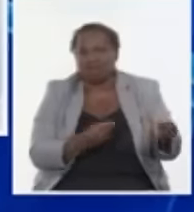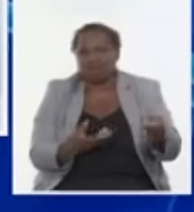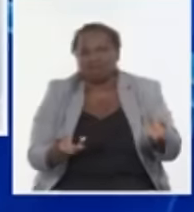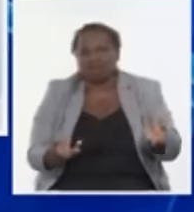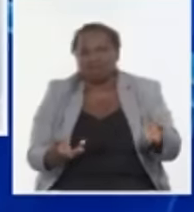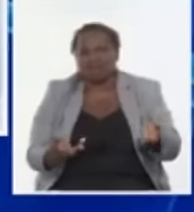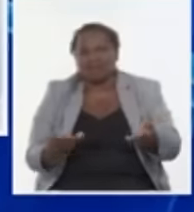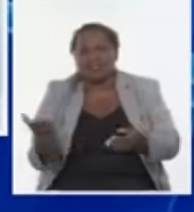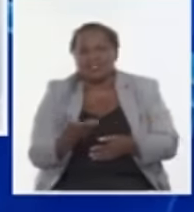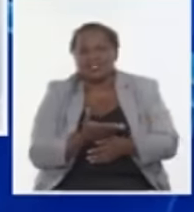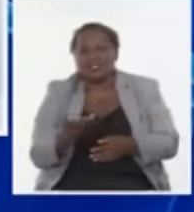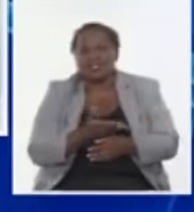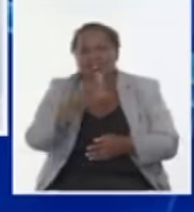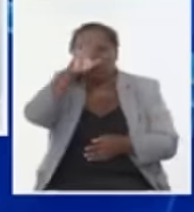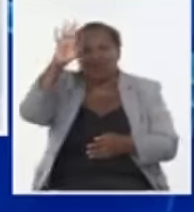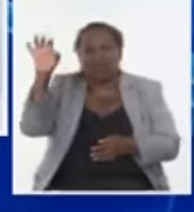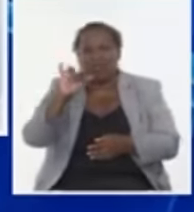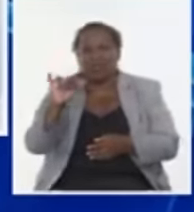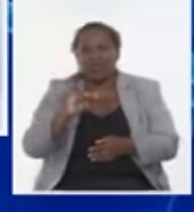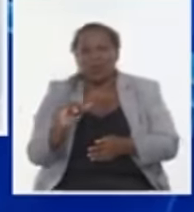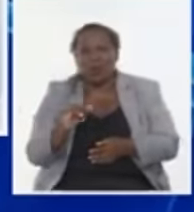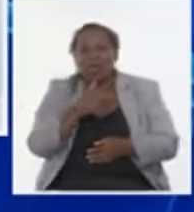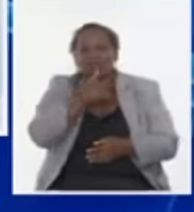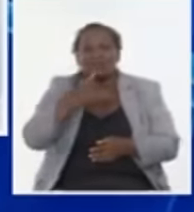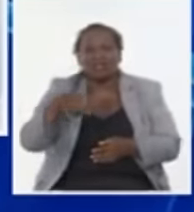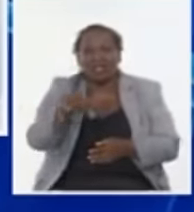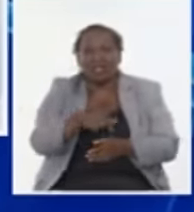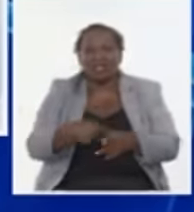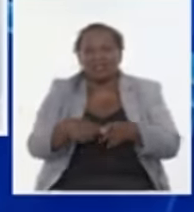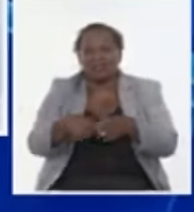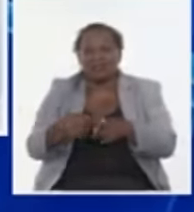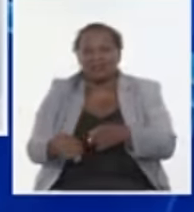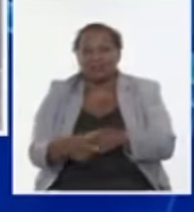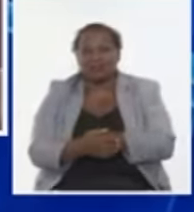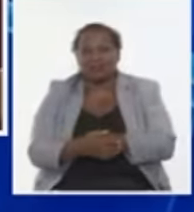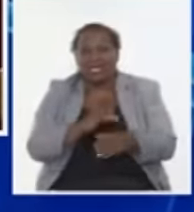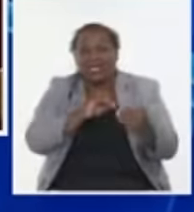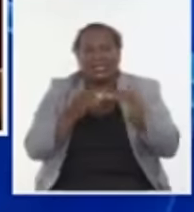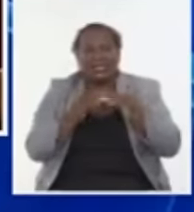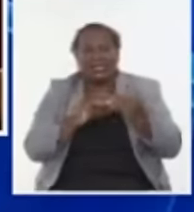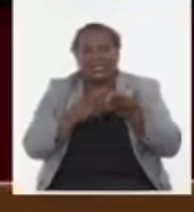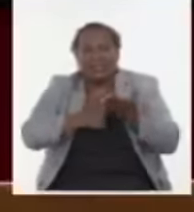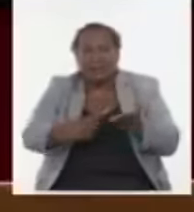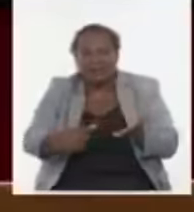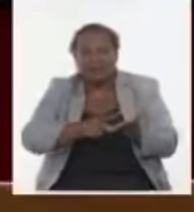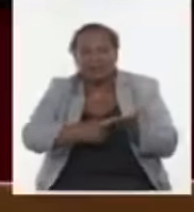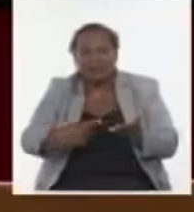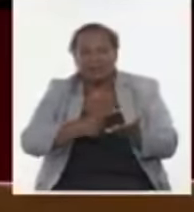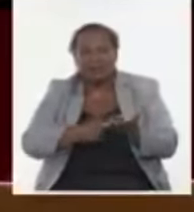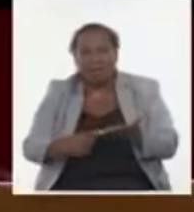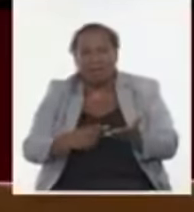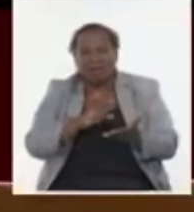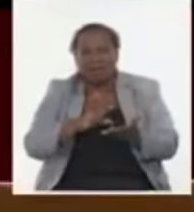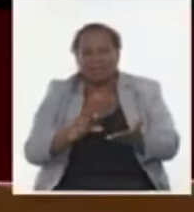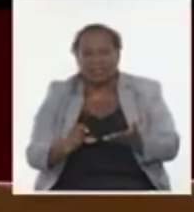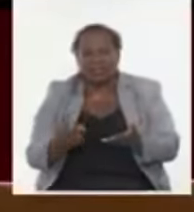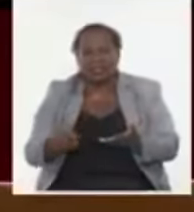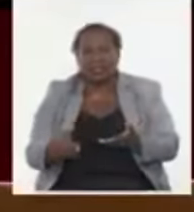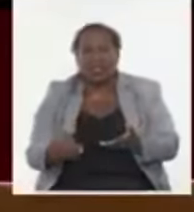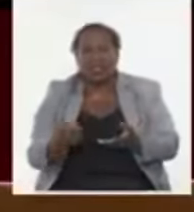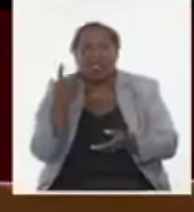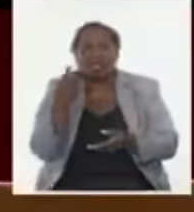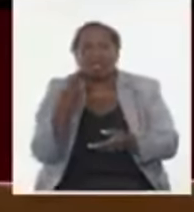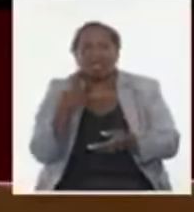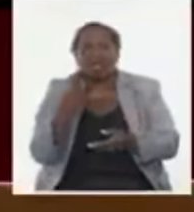combustible, así como los lubricantes. Pero también discutíamos toda la semana ahí en el Comité Central desde el partido las